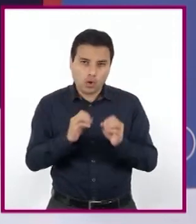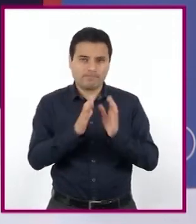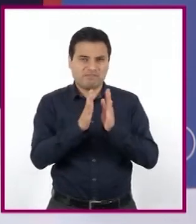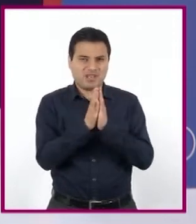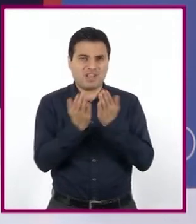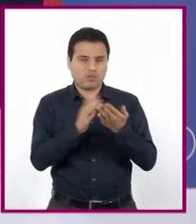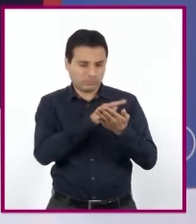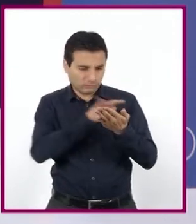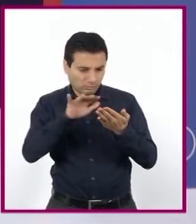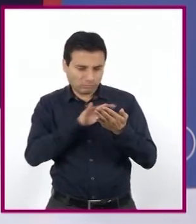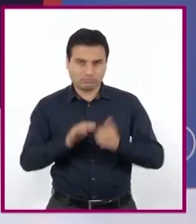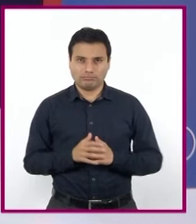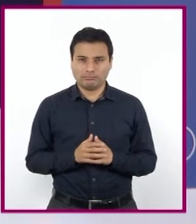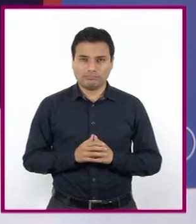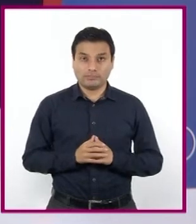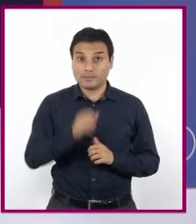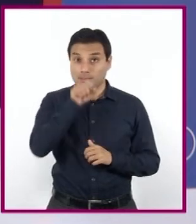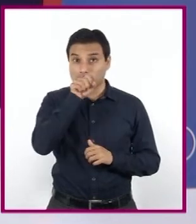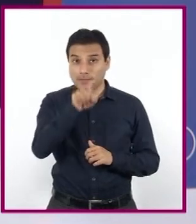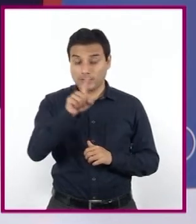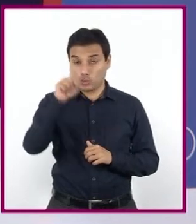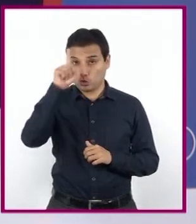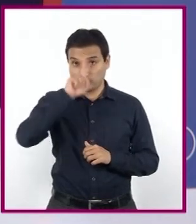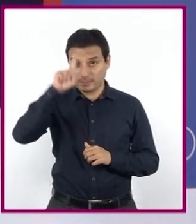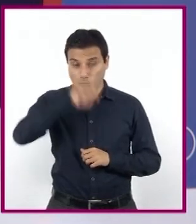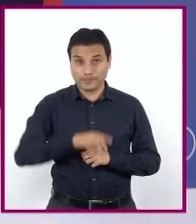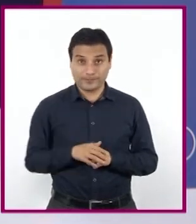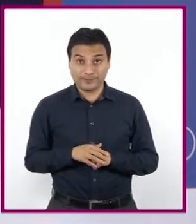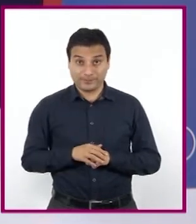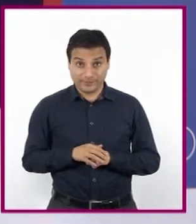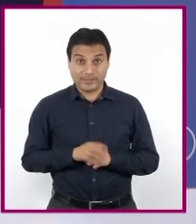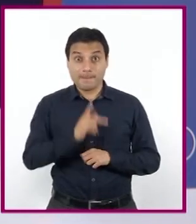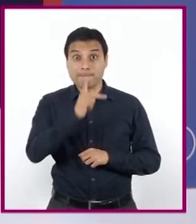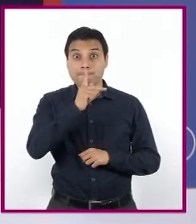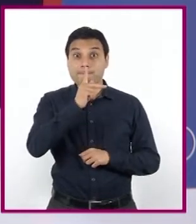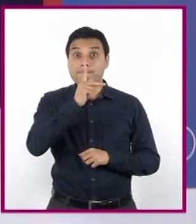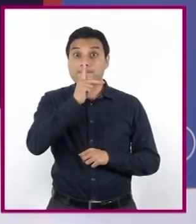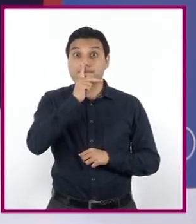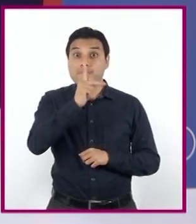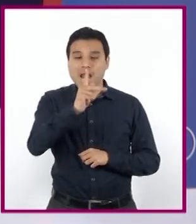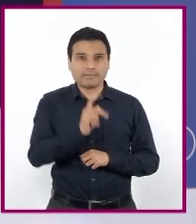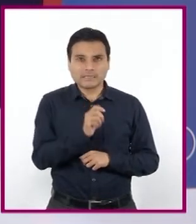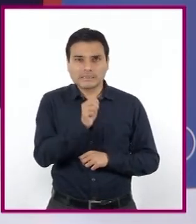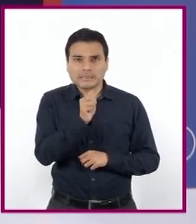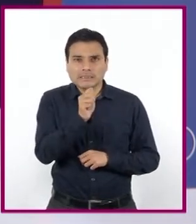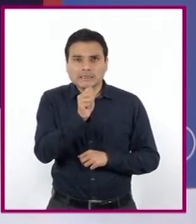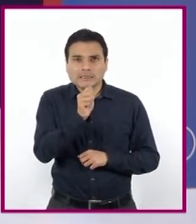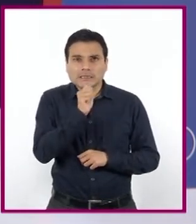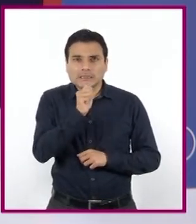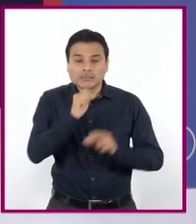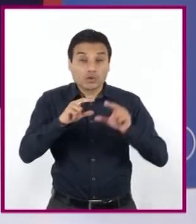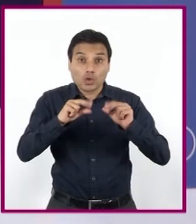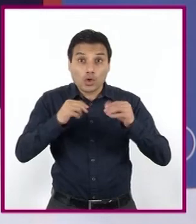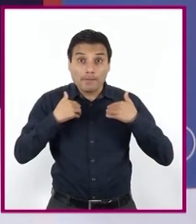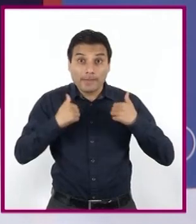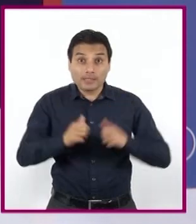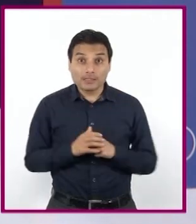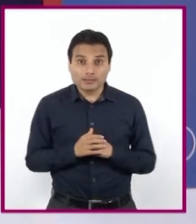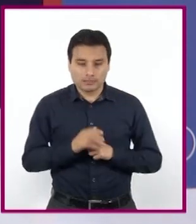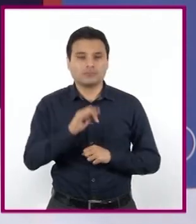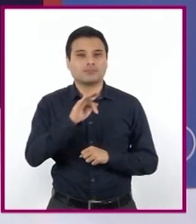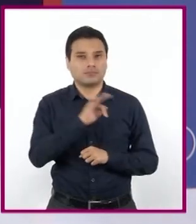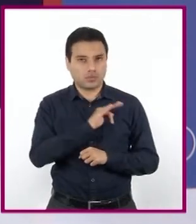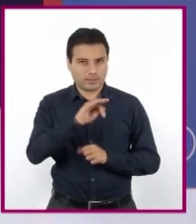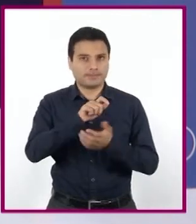libro de texto. También les recomendamos anotar todas aquellas palabras que no comprendan o cuyo significado